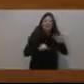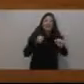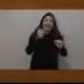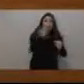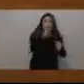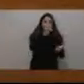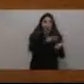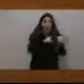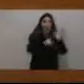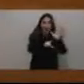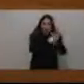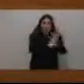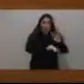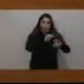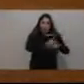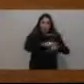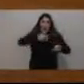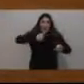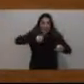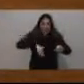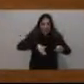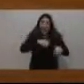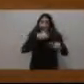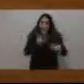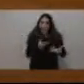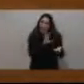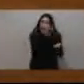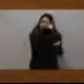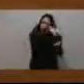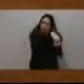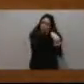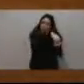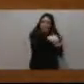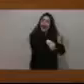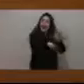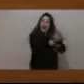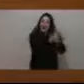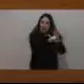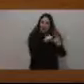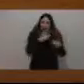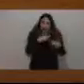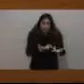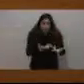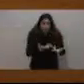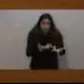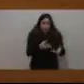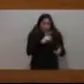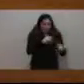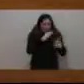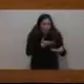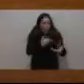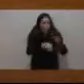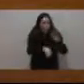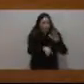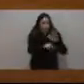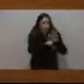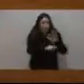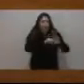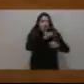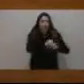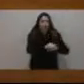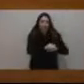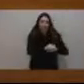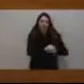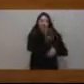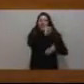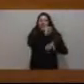cumple la legalidad. Y ahora mismo la planta cumple la legalidad vigente en la actualidad. No tiene una licencia que se